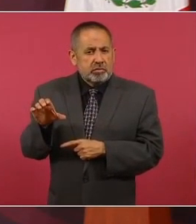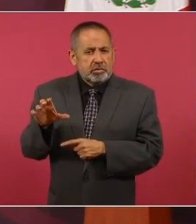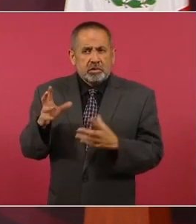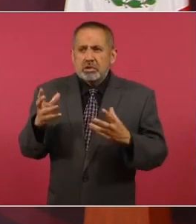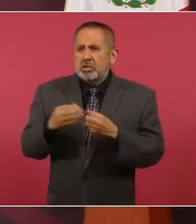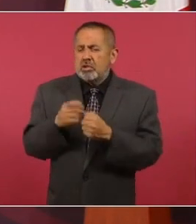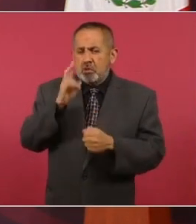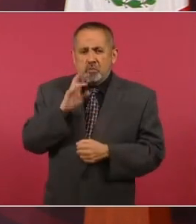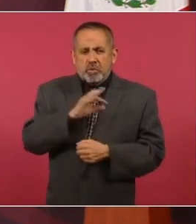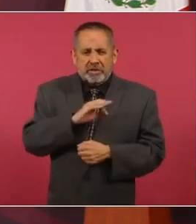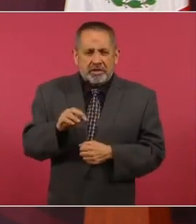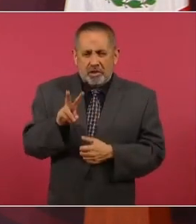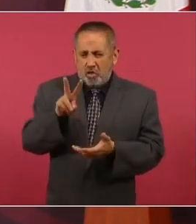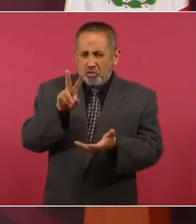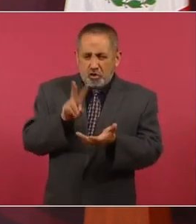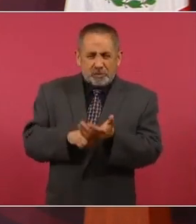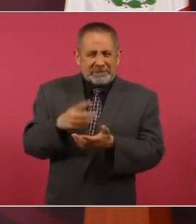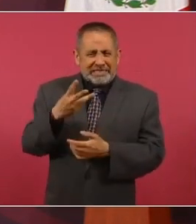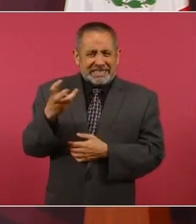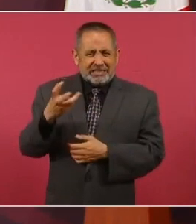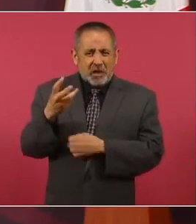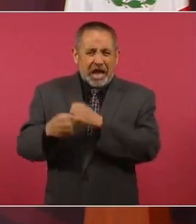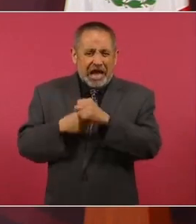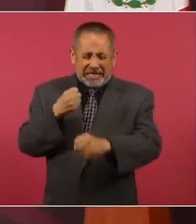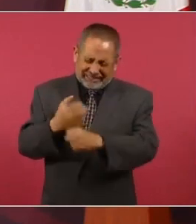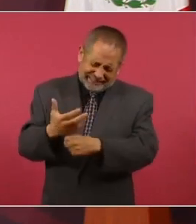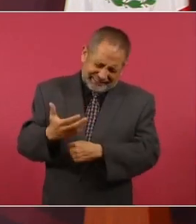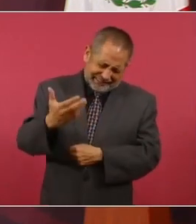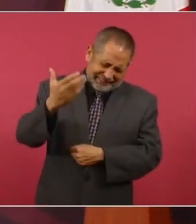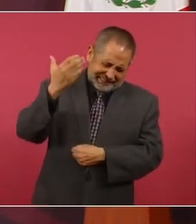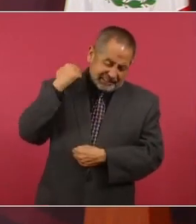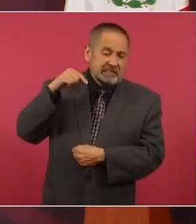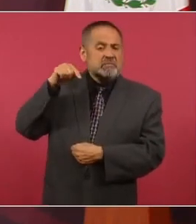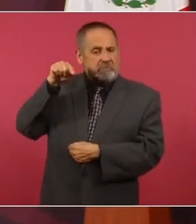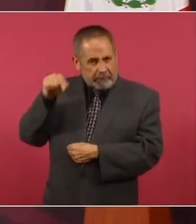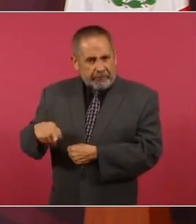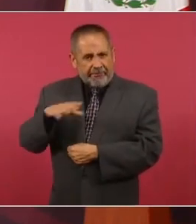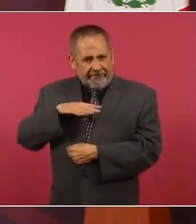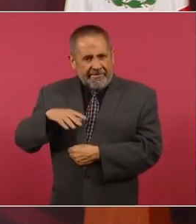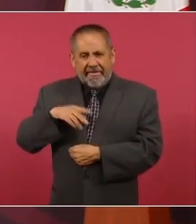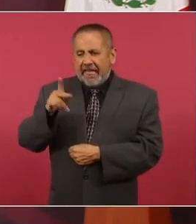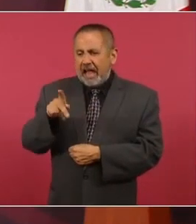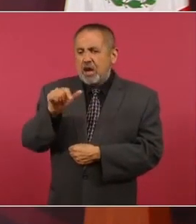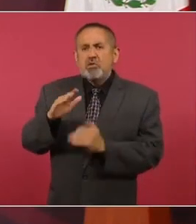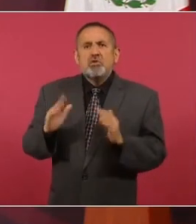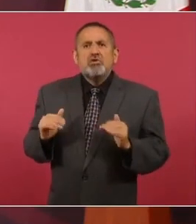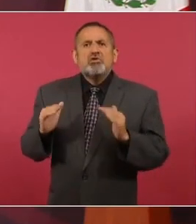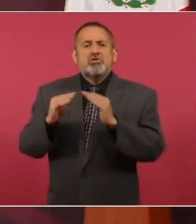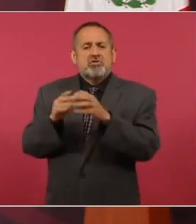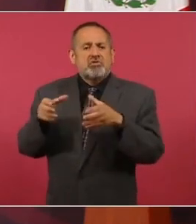Estaríamos hablando de 2300 años de la existencia de Calakmul.